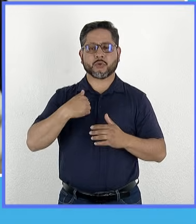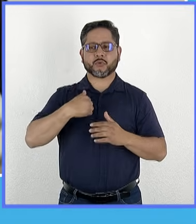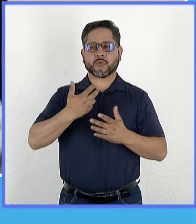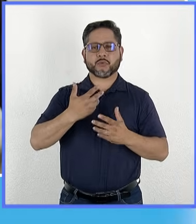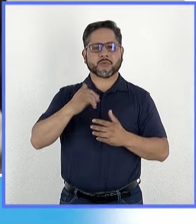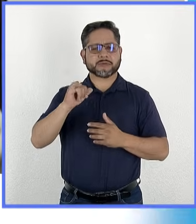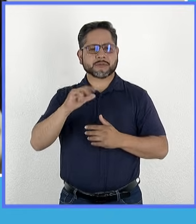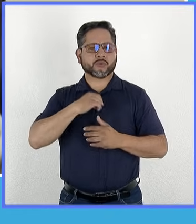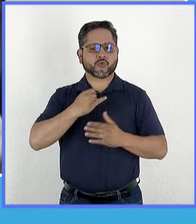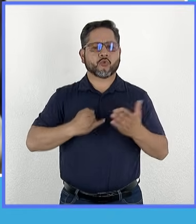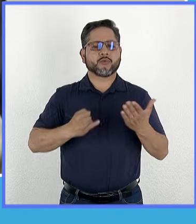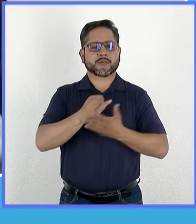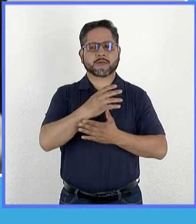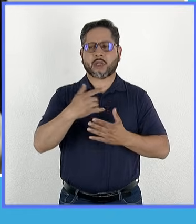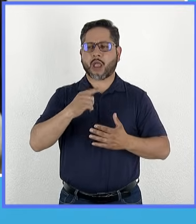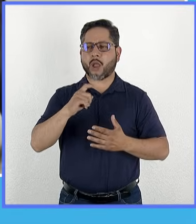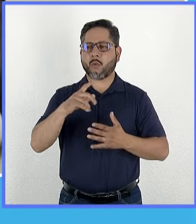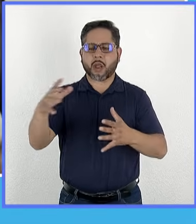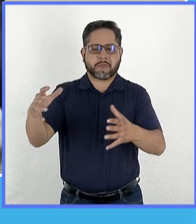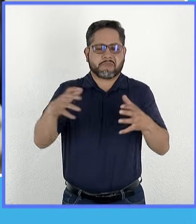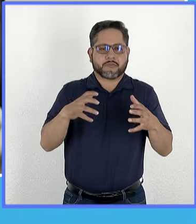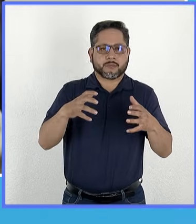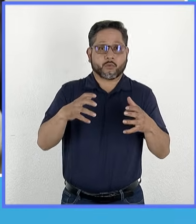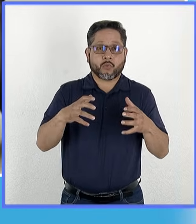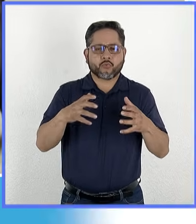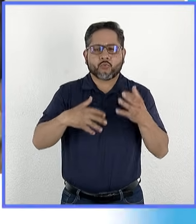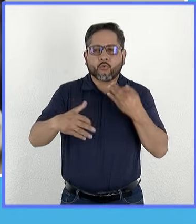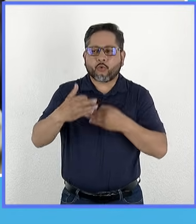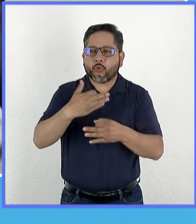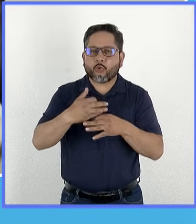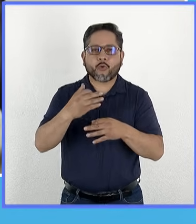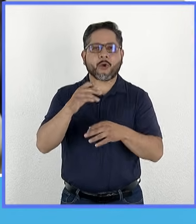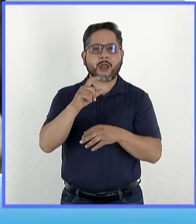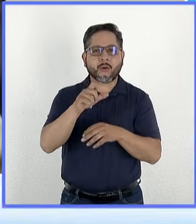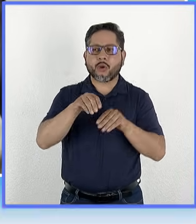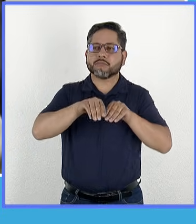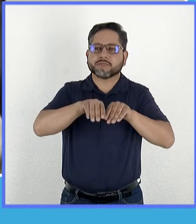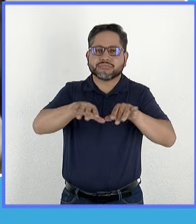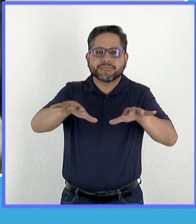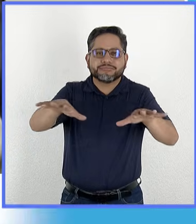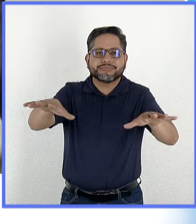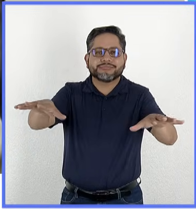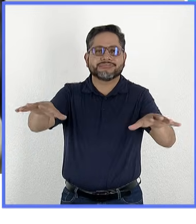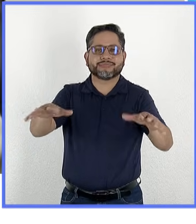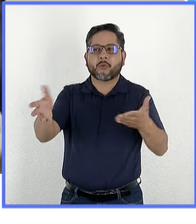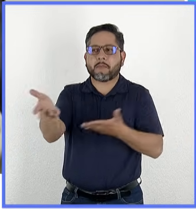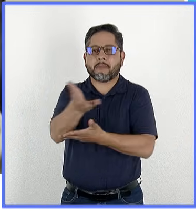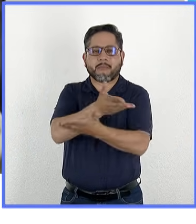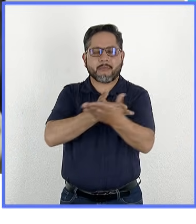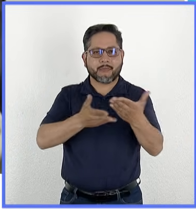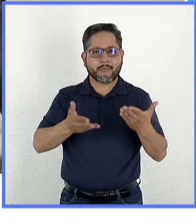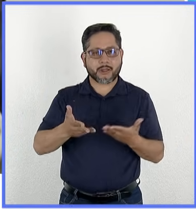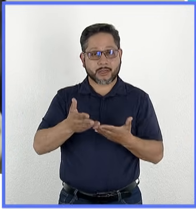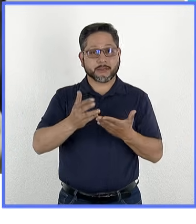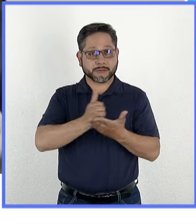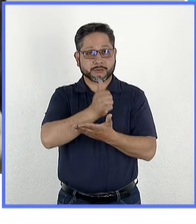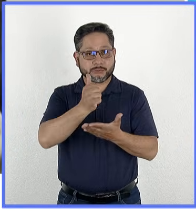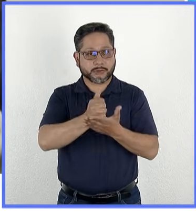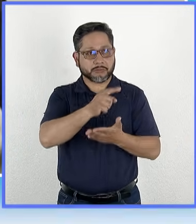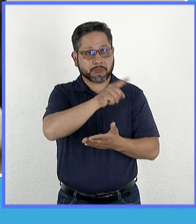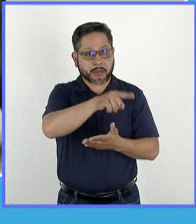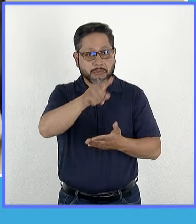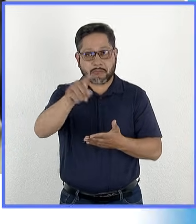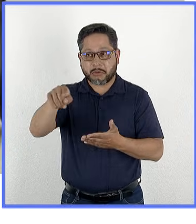operación de algunos cuantos. Eso es un modelo que estamos construyendo en conjunto con las sociedades para poder